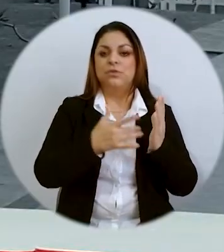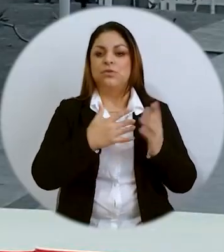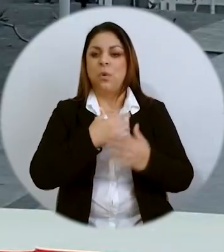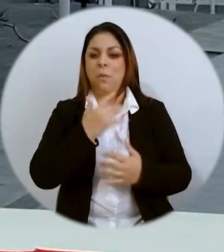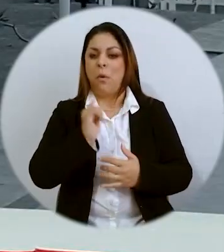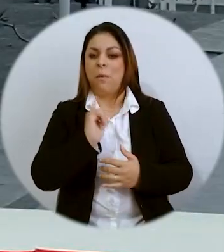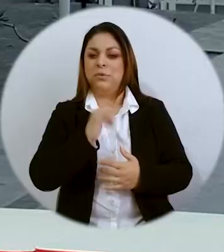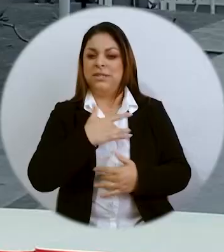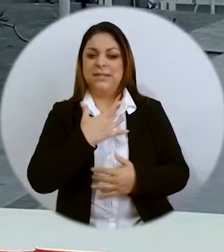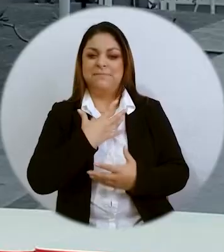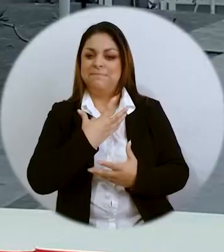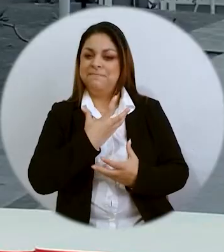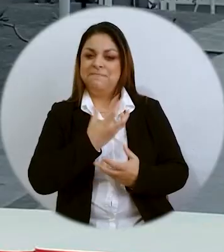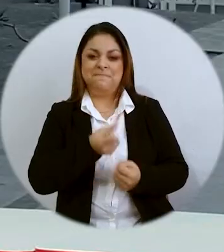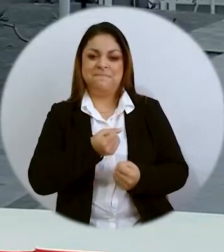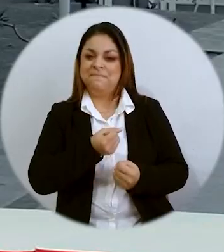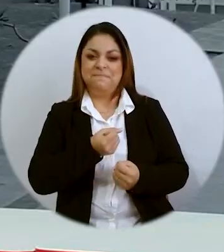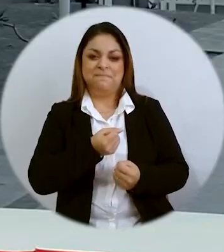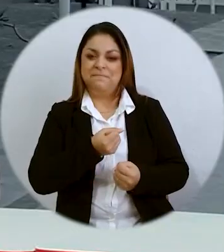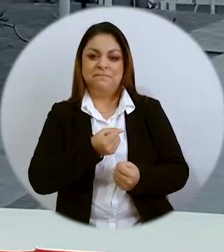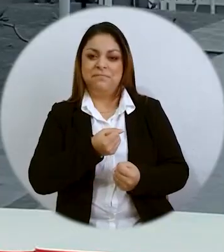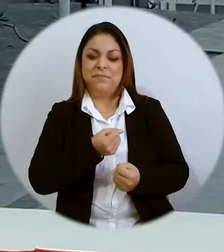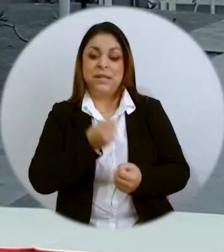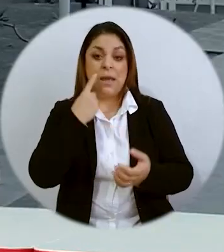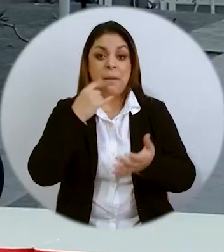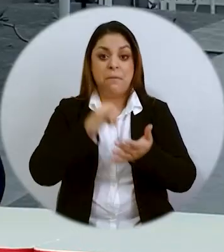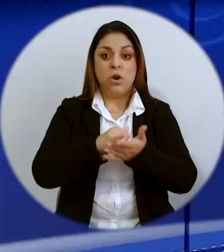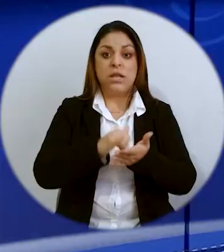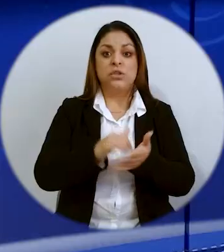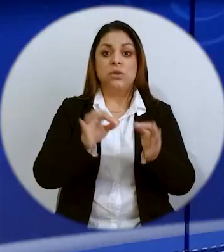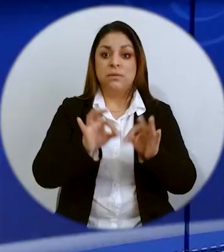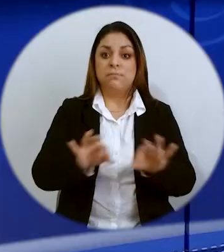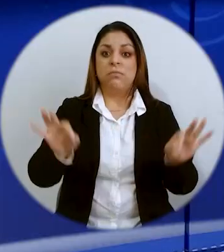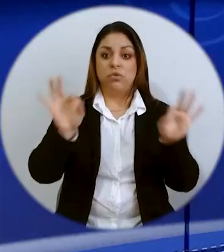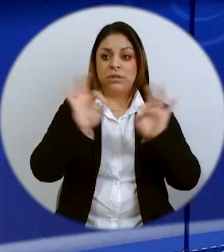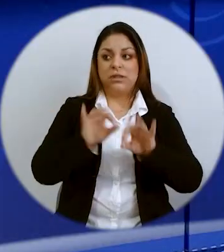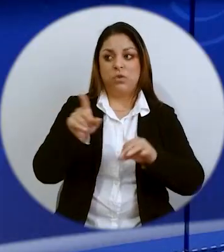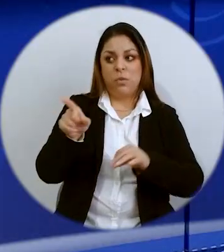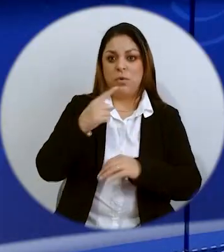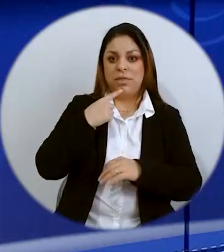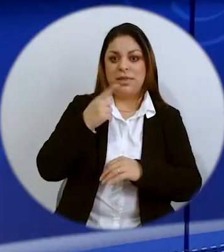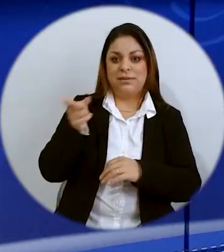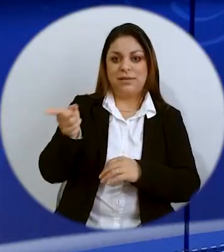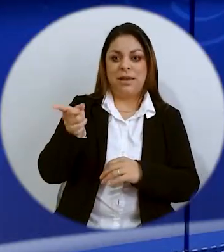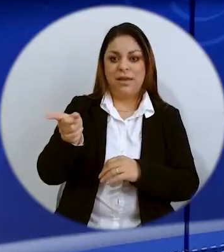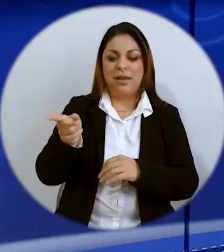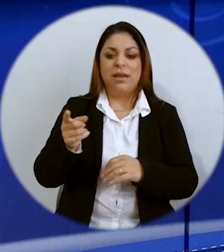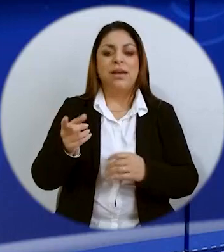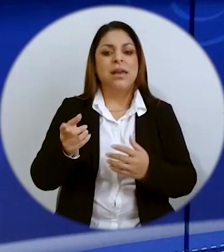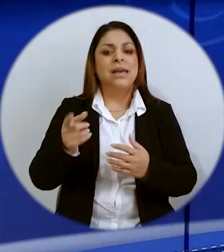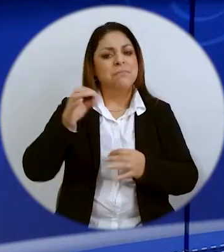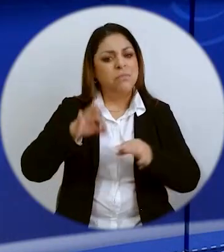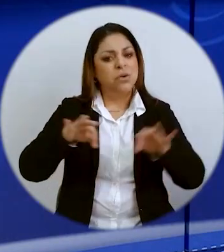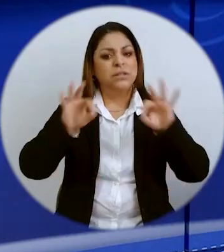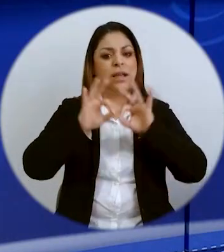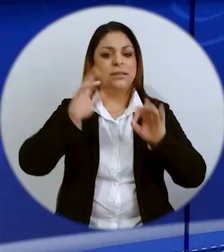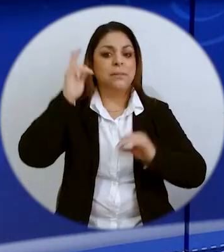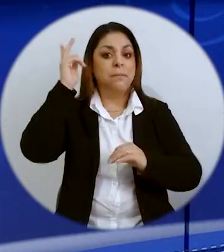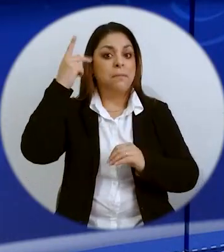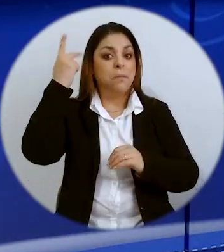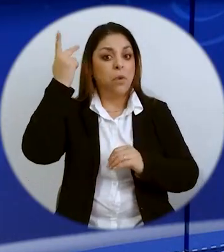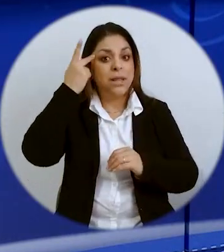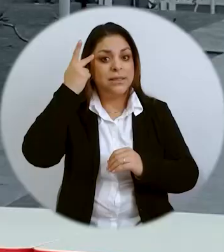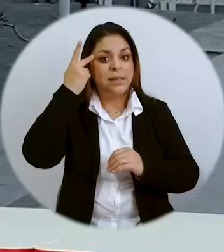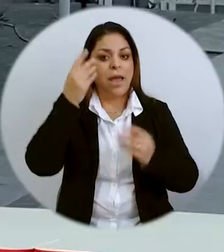hay desconfianza. Por eso es muy importante lo que dice Antoinette sobre